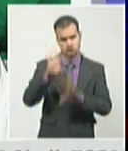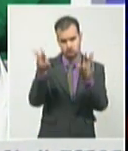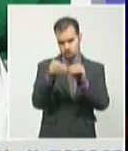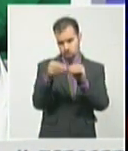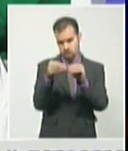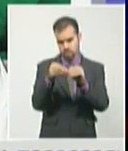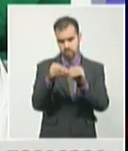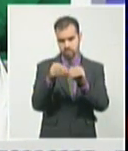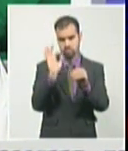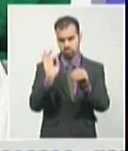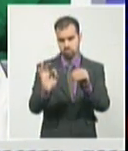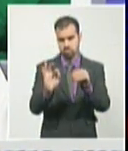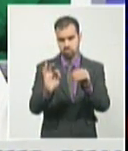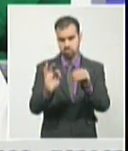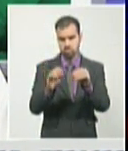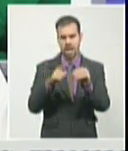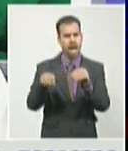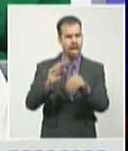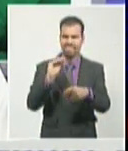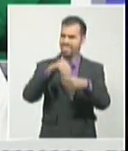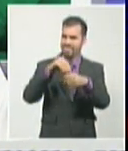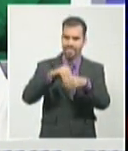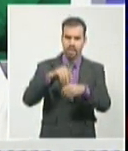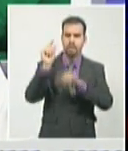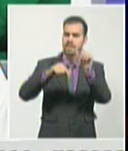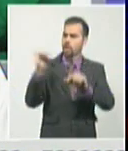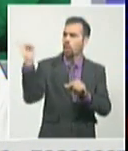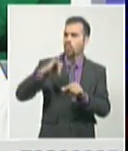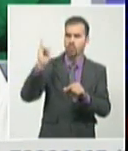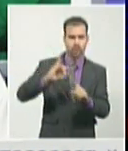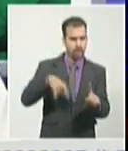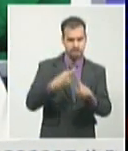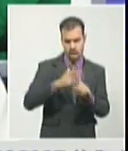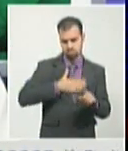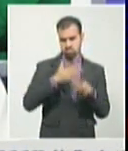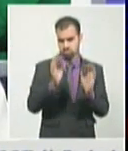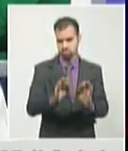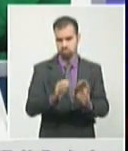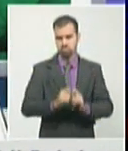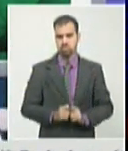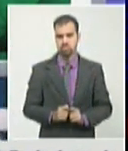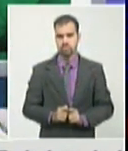aquí están entonces importados ahora de los 487